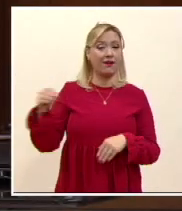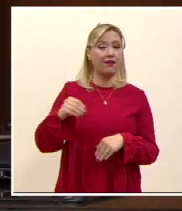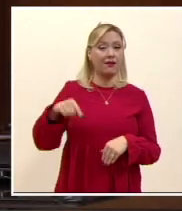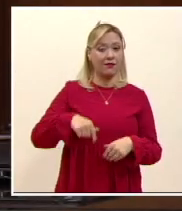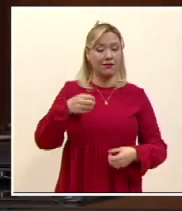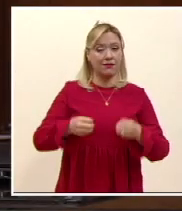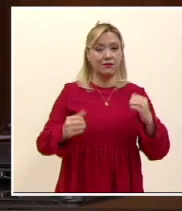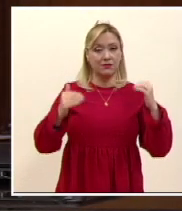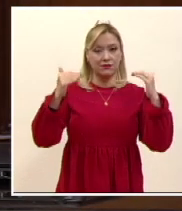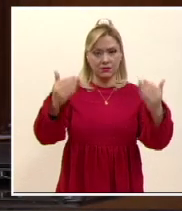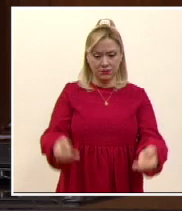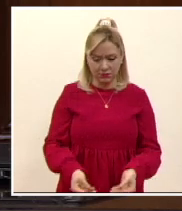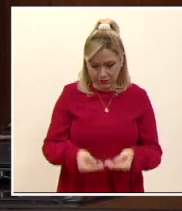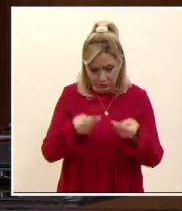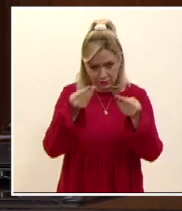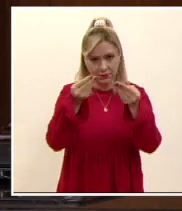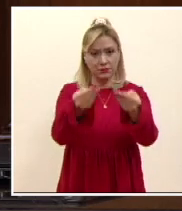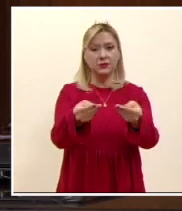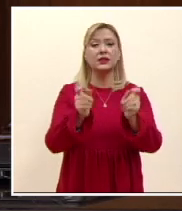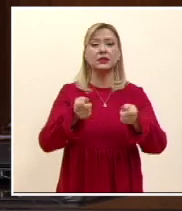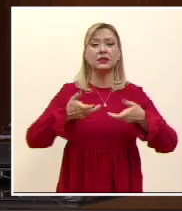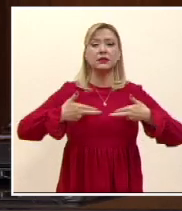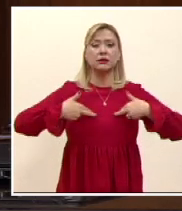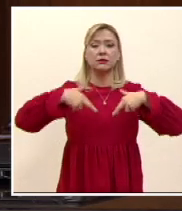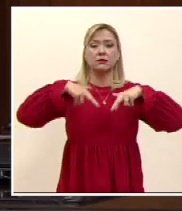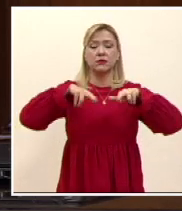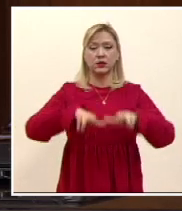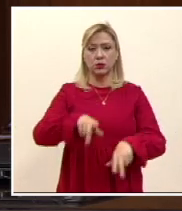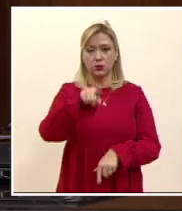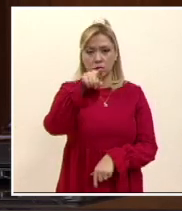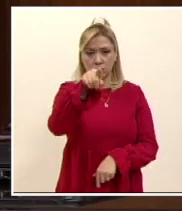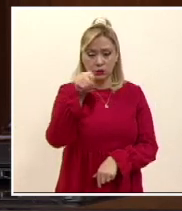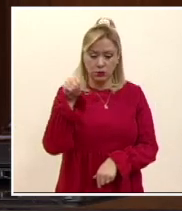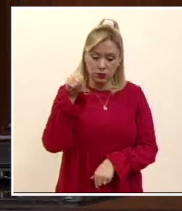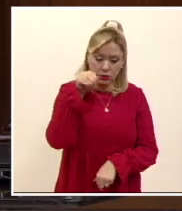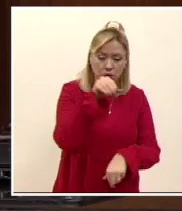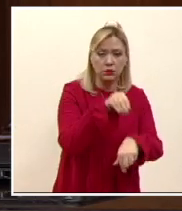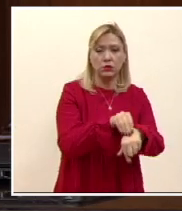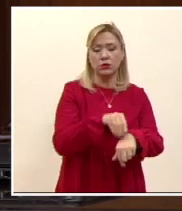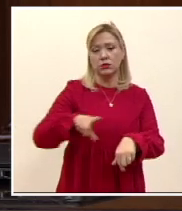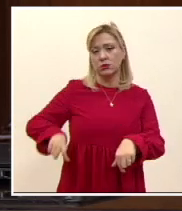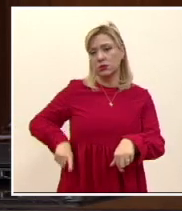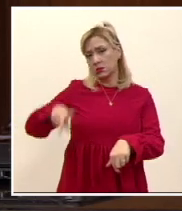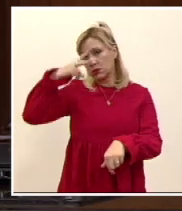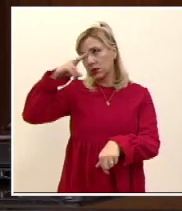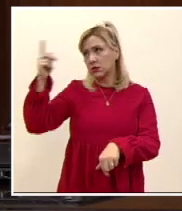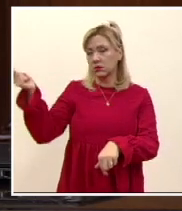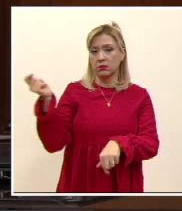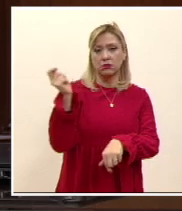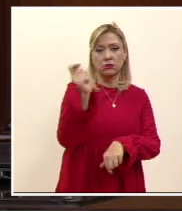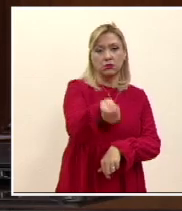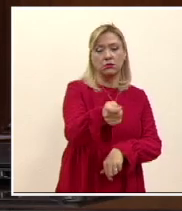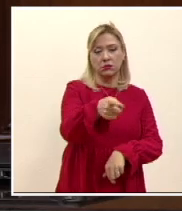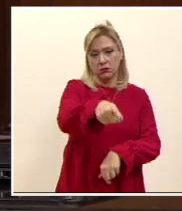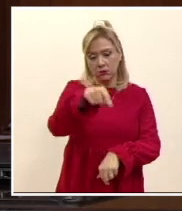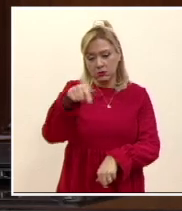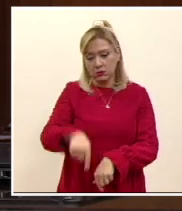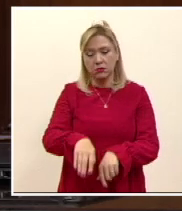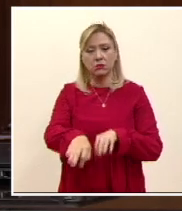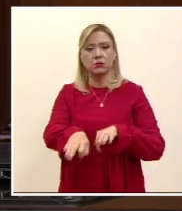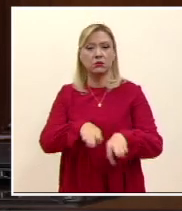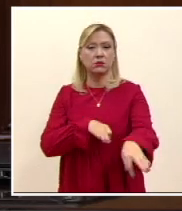esta prenda representativa de la alta investidura que el Estado mexicano le ha conferido